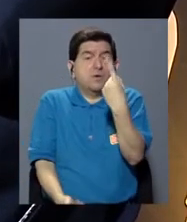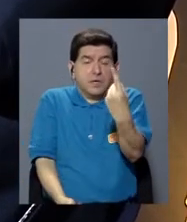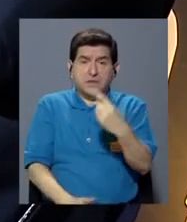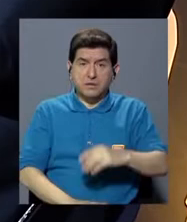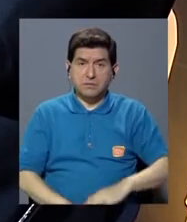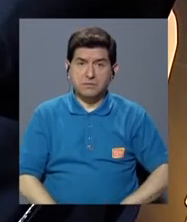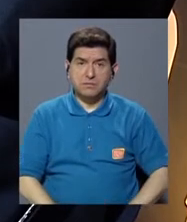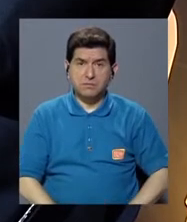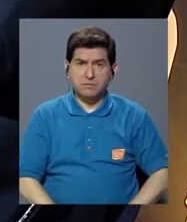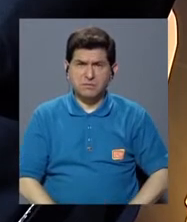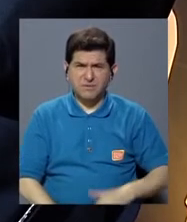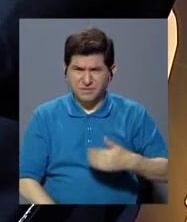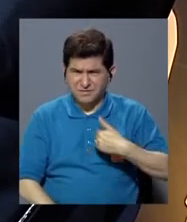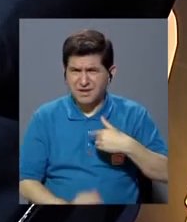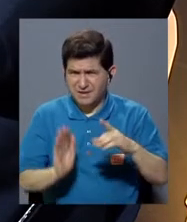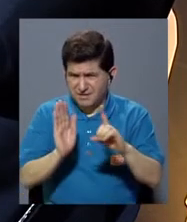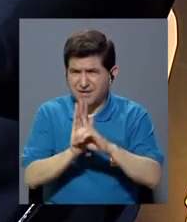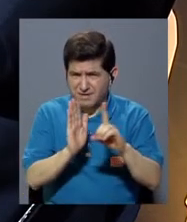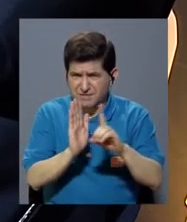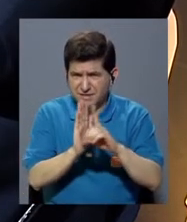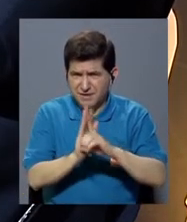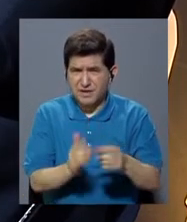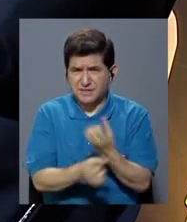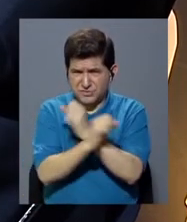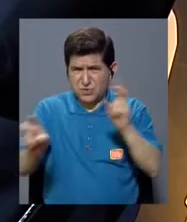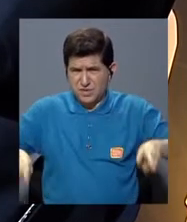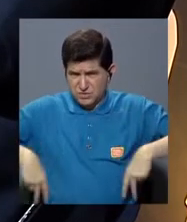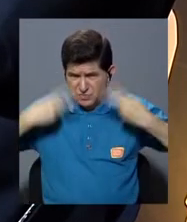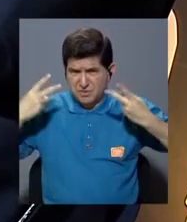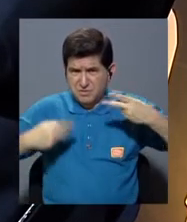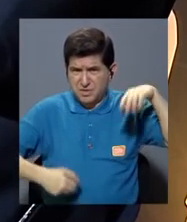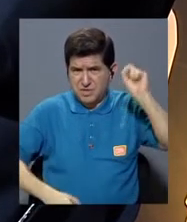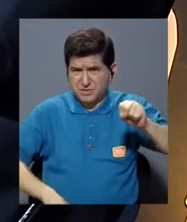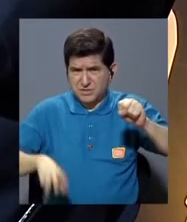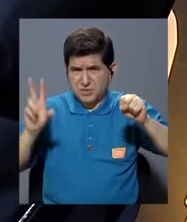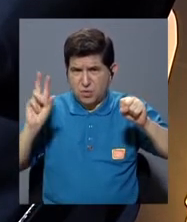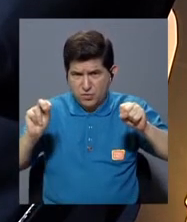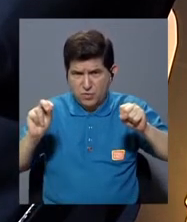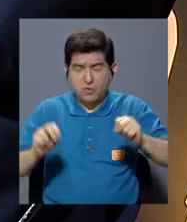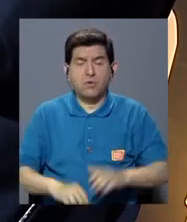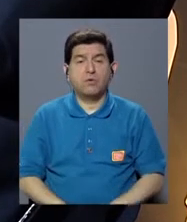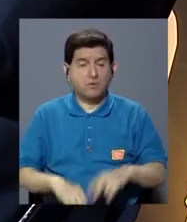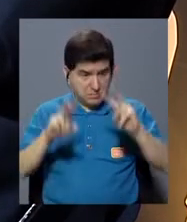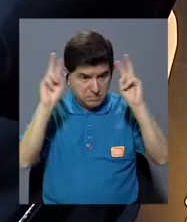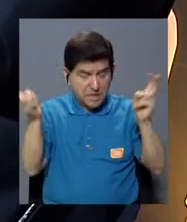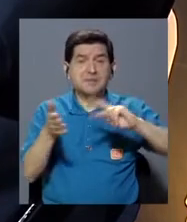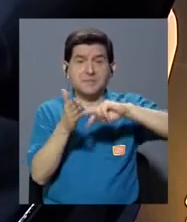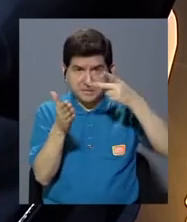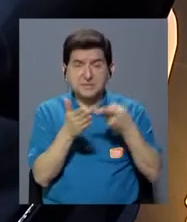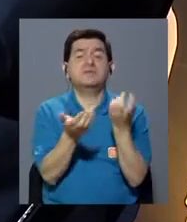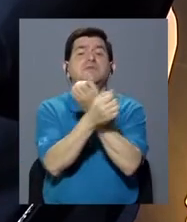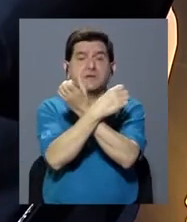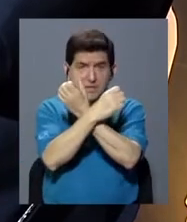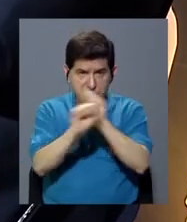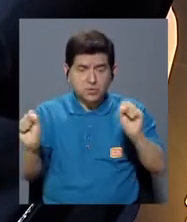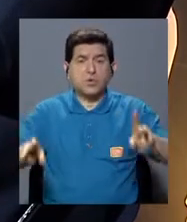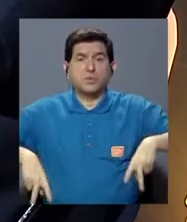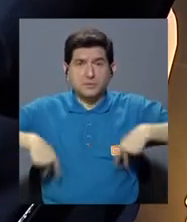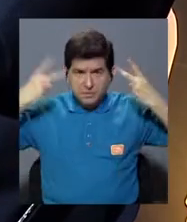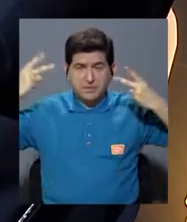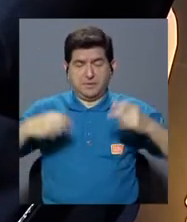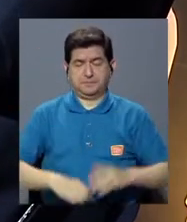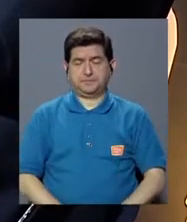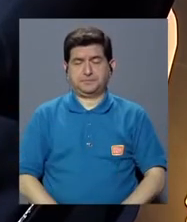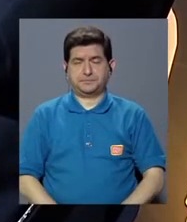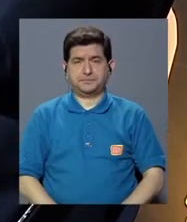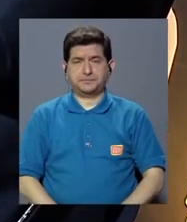¿verdad?, si tenemos derecho incluso a la sobrevivencia. ¿Por qué es un tema de sobrevivencia? El tema